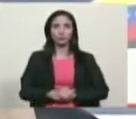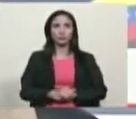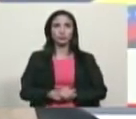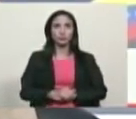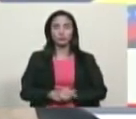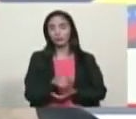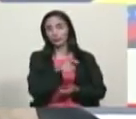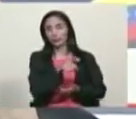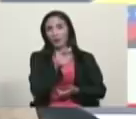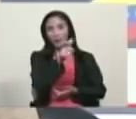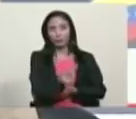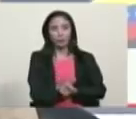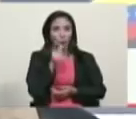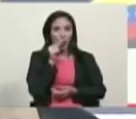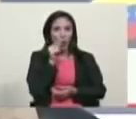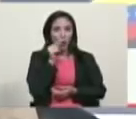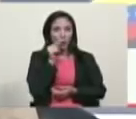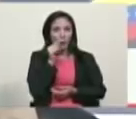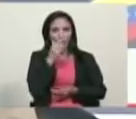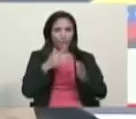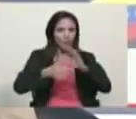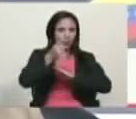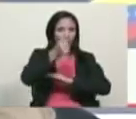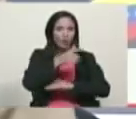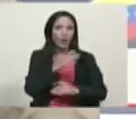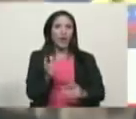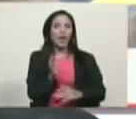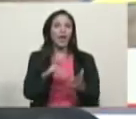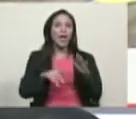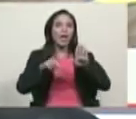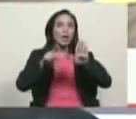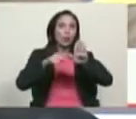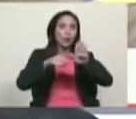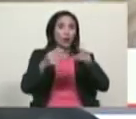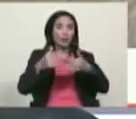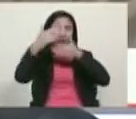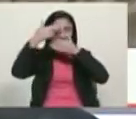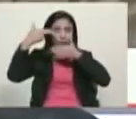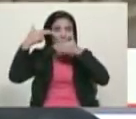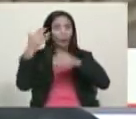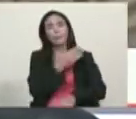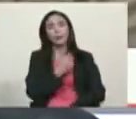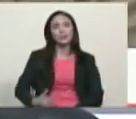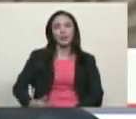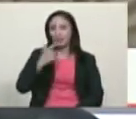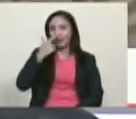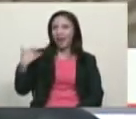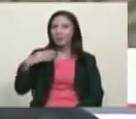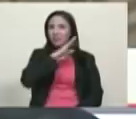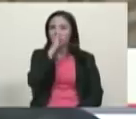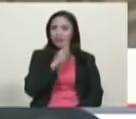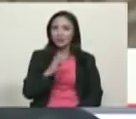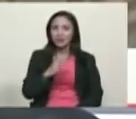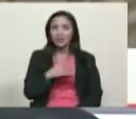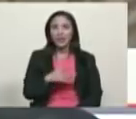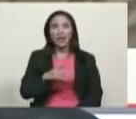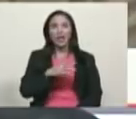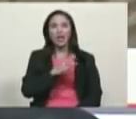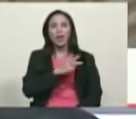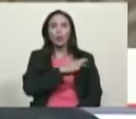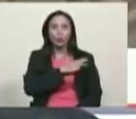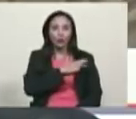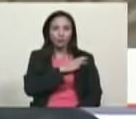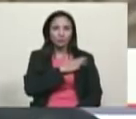Uno de ellos, nuestro gran hermano mayor, Lula da Silva, que está secuestrado, preso de manera